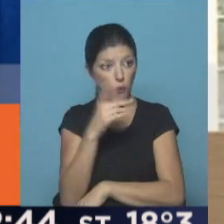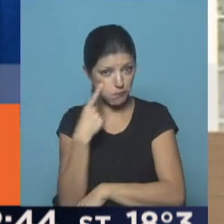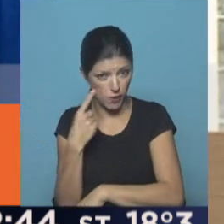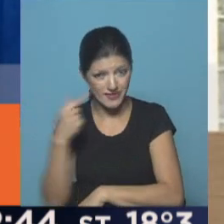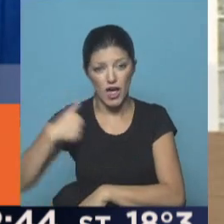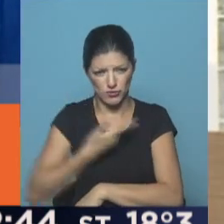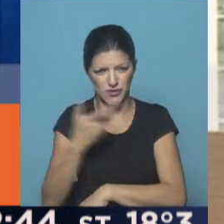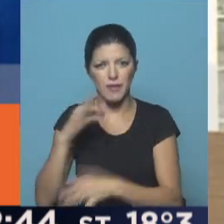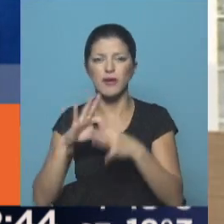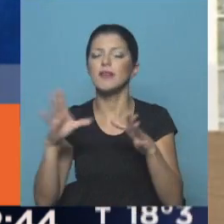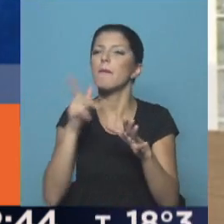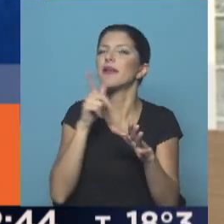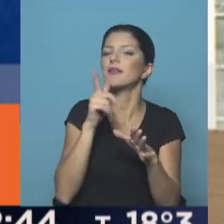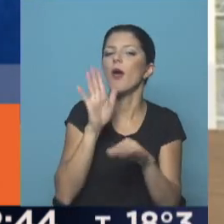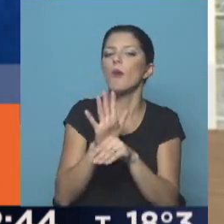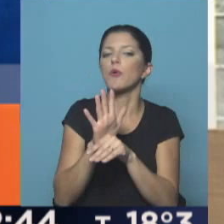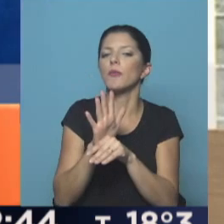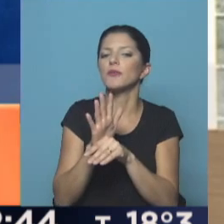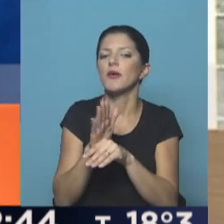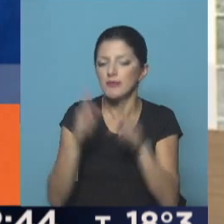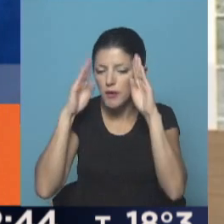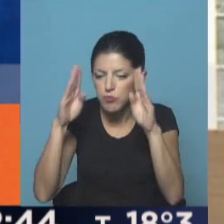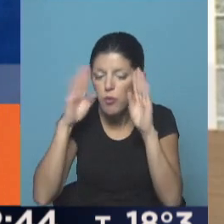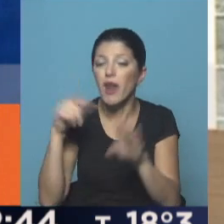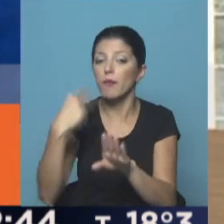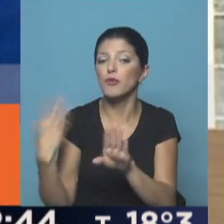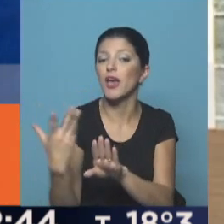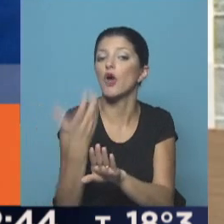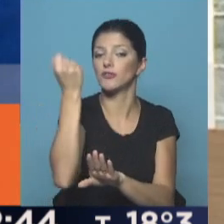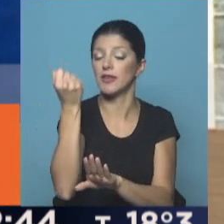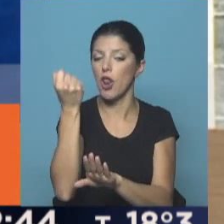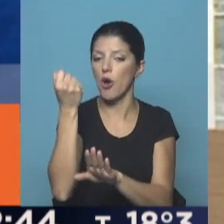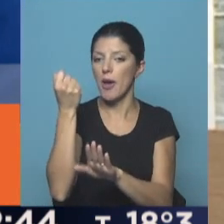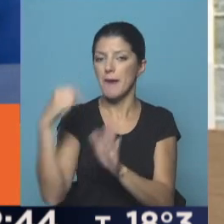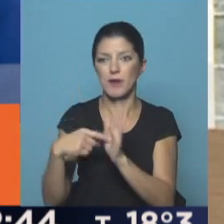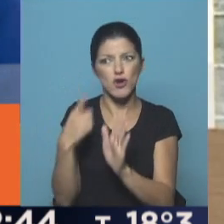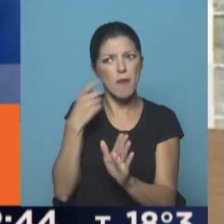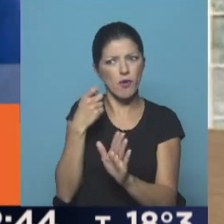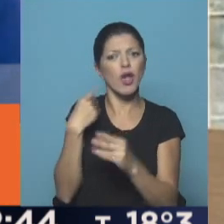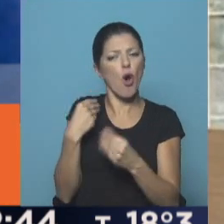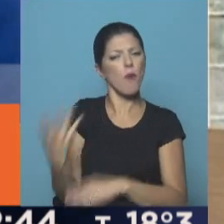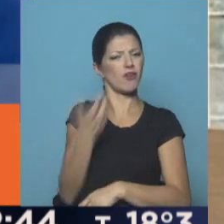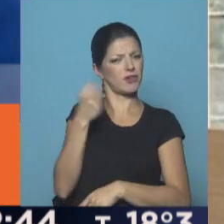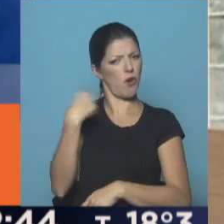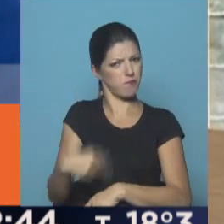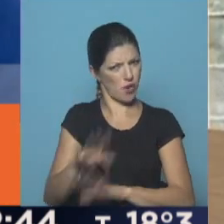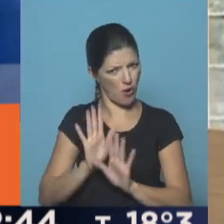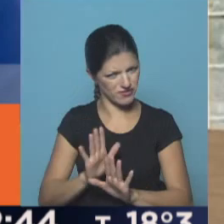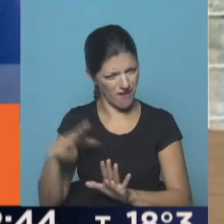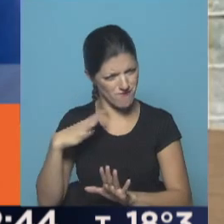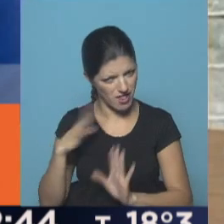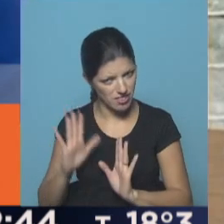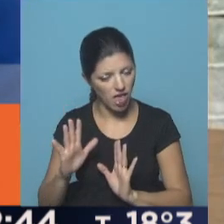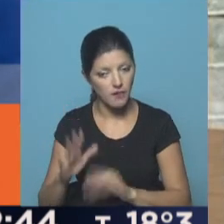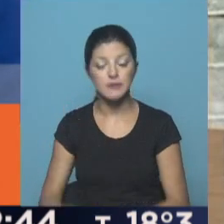si juzgáramos a la socialdemocracia por los logros, pero no concibiéramos la manera en la que lo fue llevando a cabo. La socialdemocracia